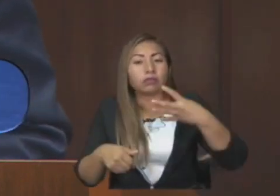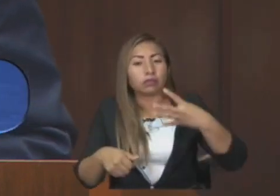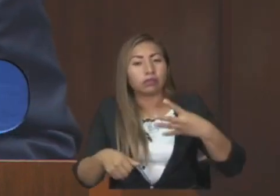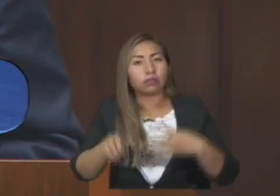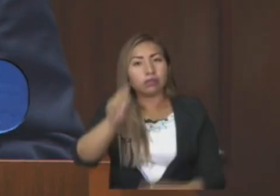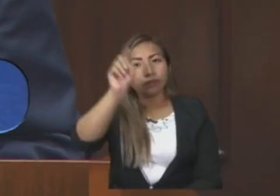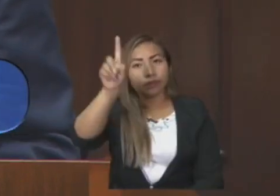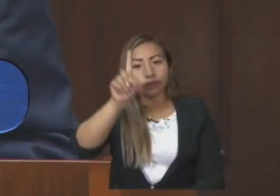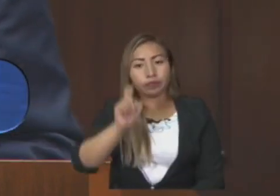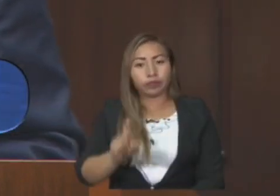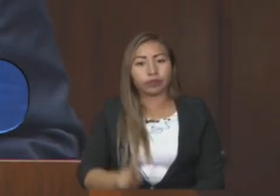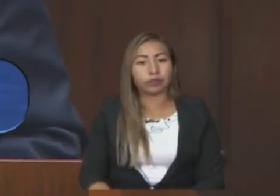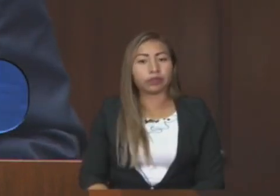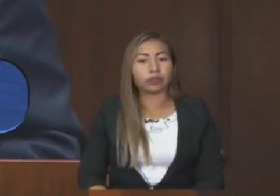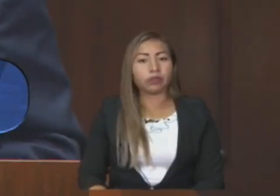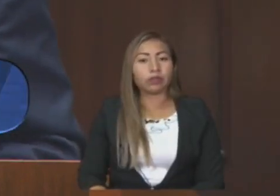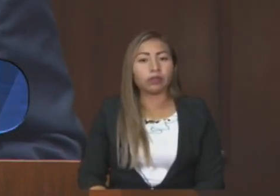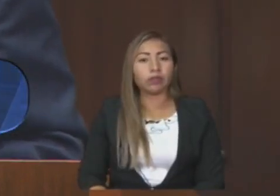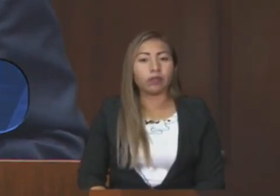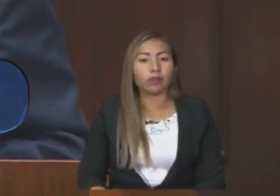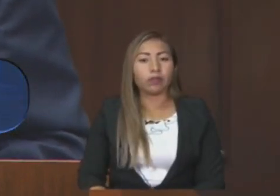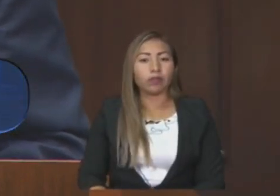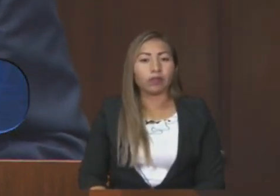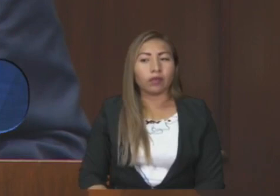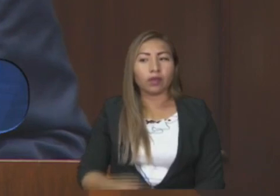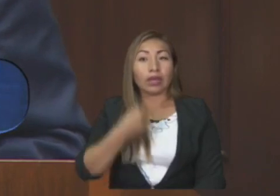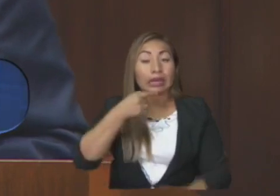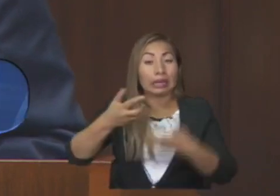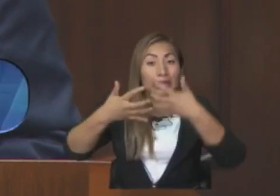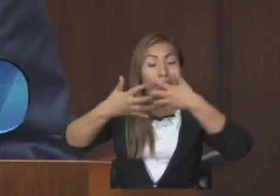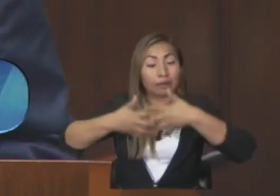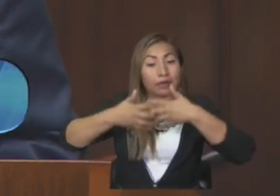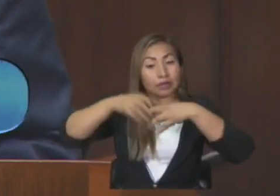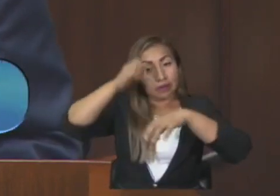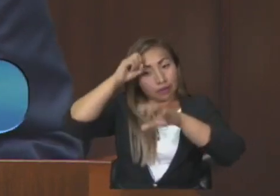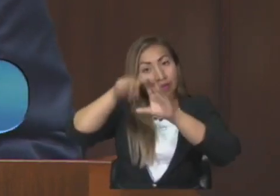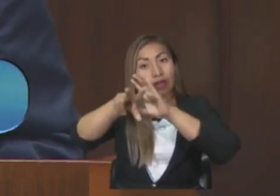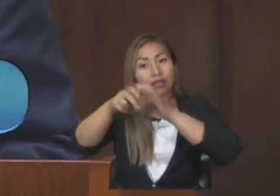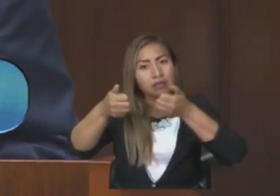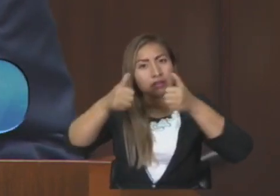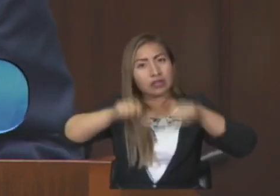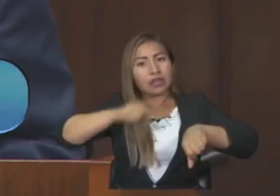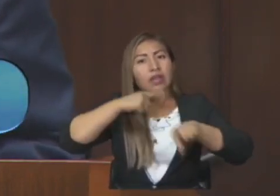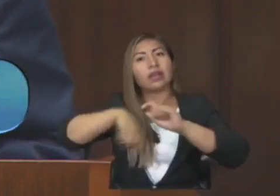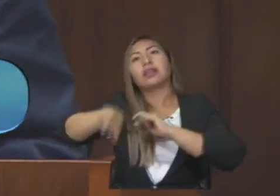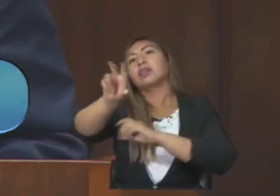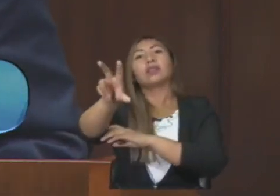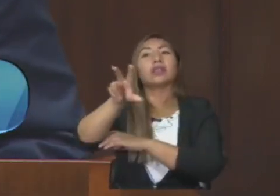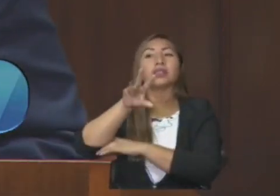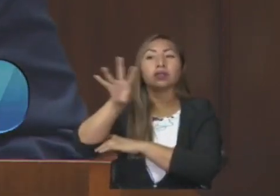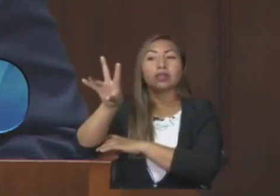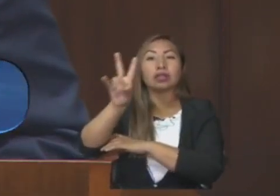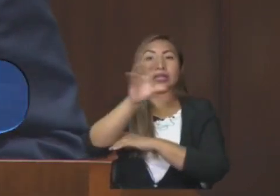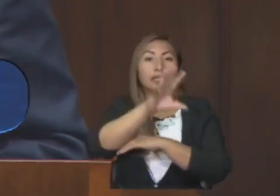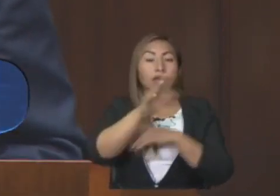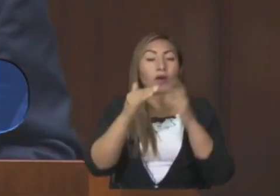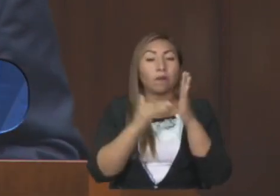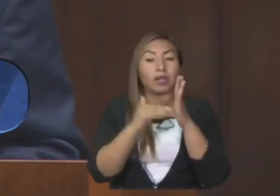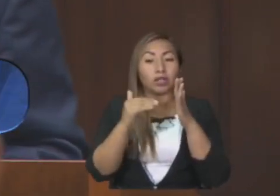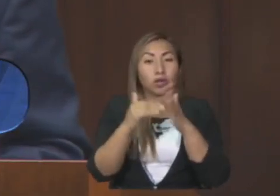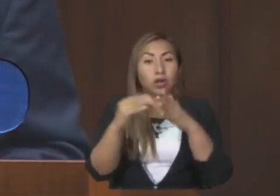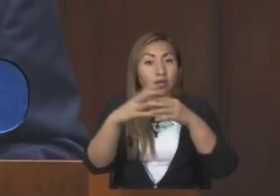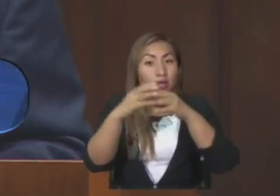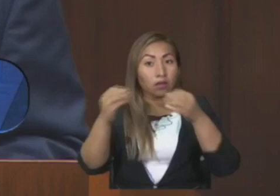La empresa Minera Panamá ha señalado que están de acuerdo con el pago solicitado de 375 millones de dólares al Estado